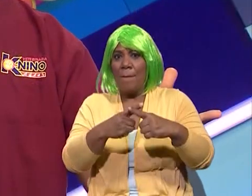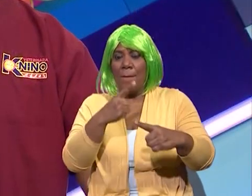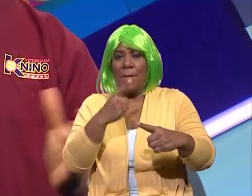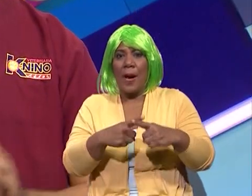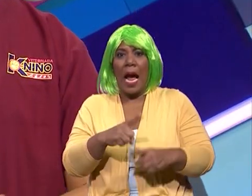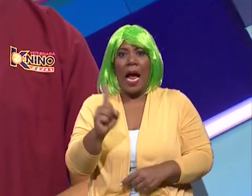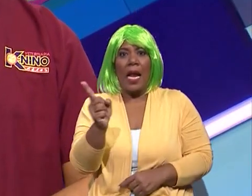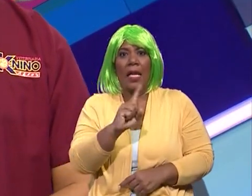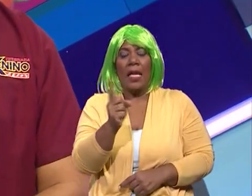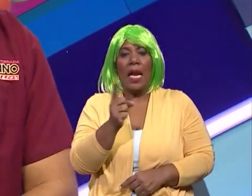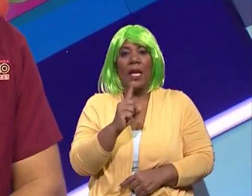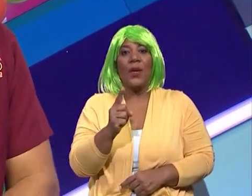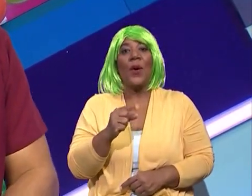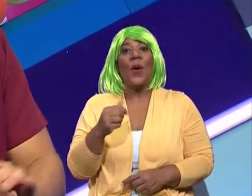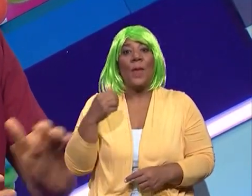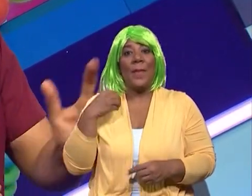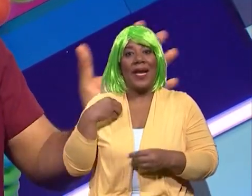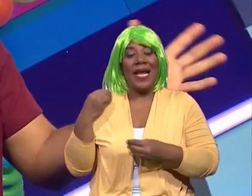para eso tenemos aquí a nuestro amigo